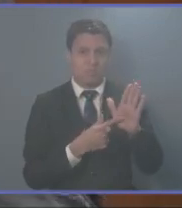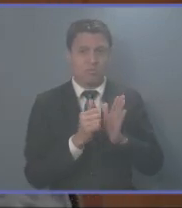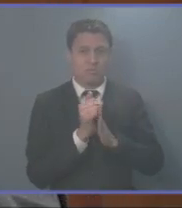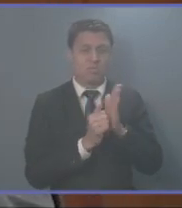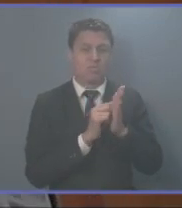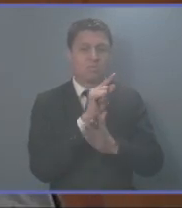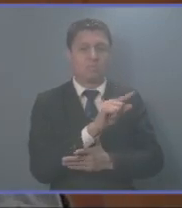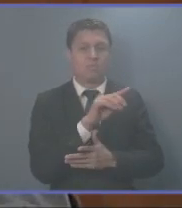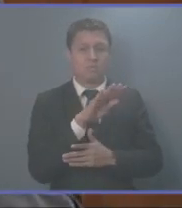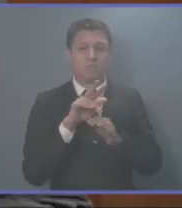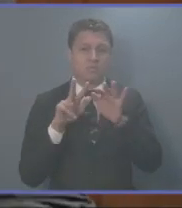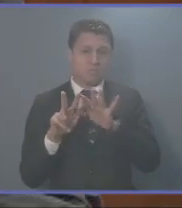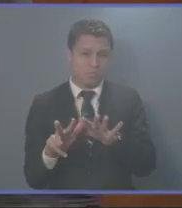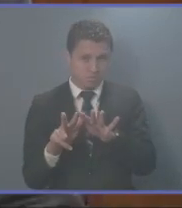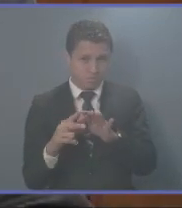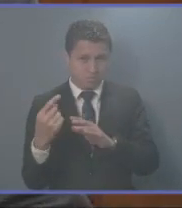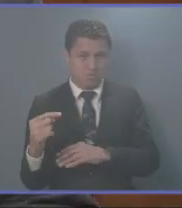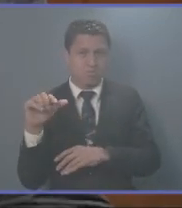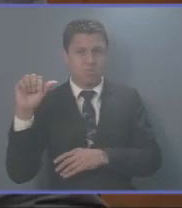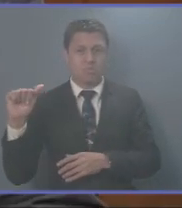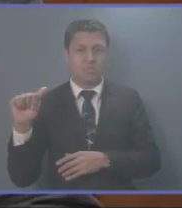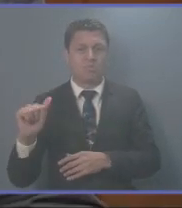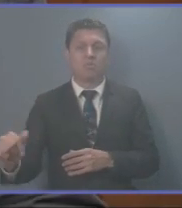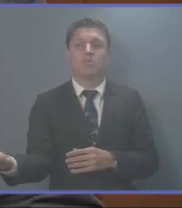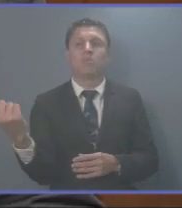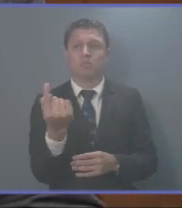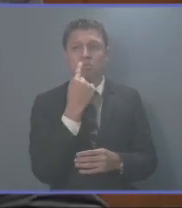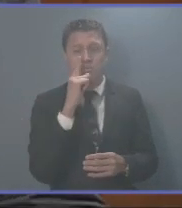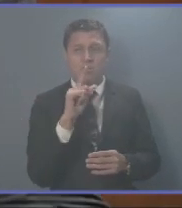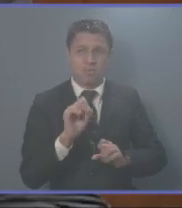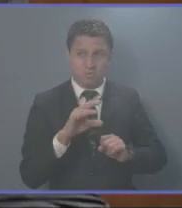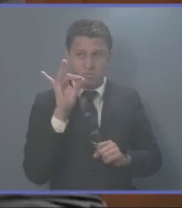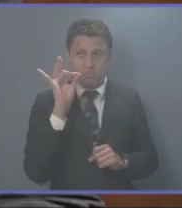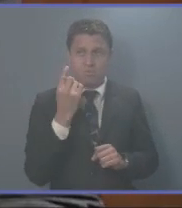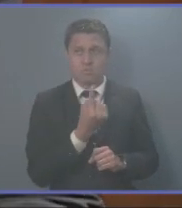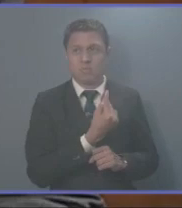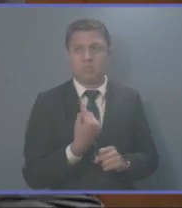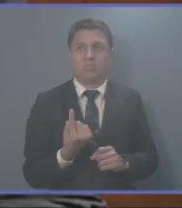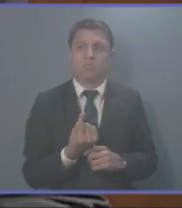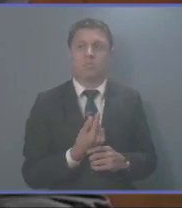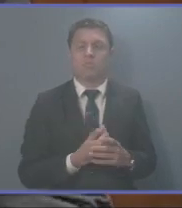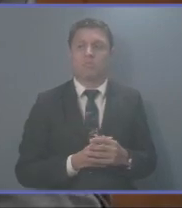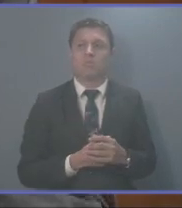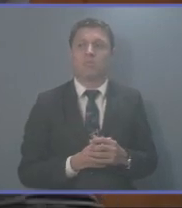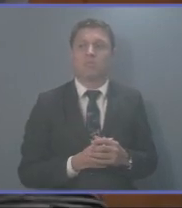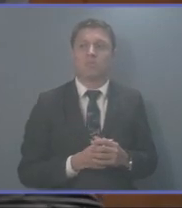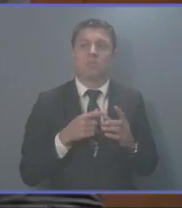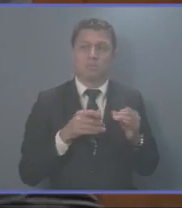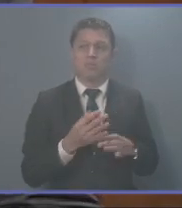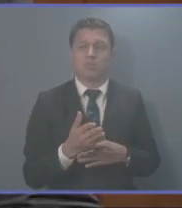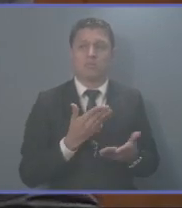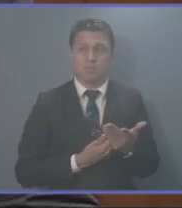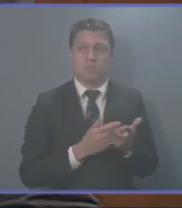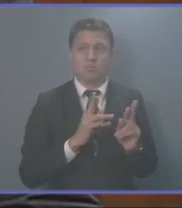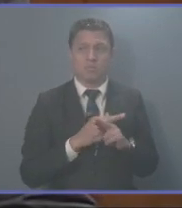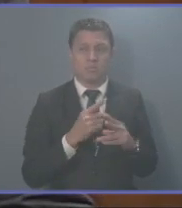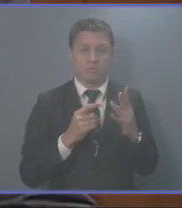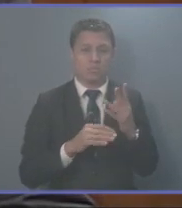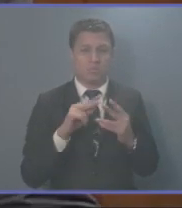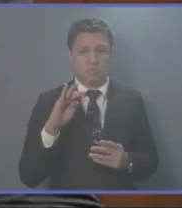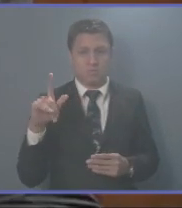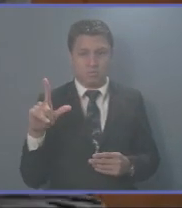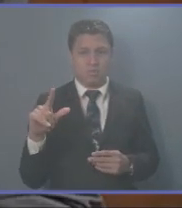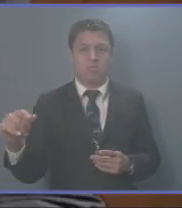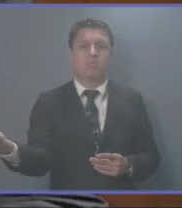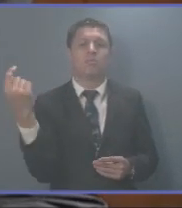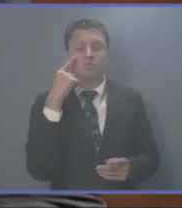artículo 148-A, desaparición de personas. Con esta reforma al Código Penal,